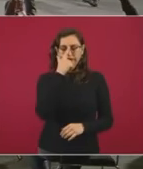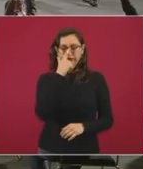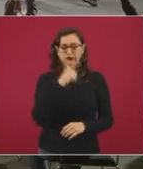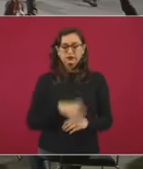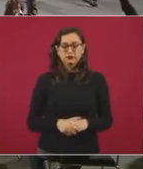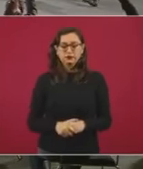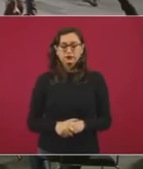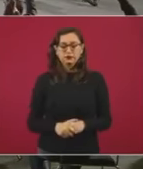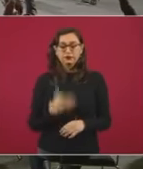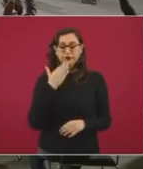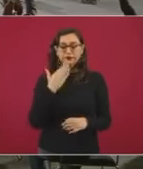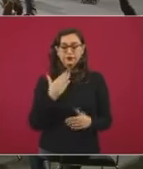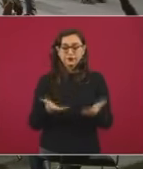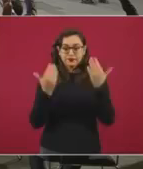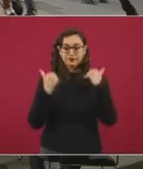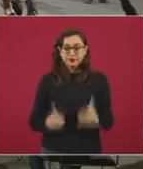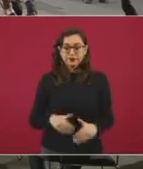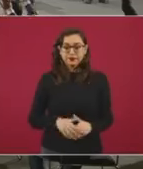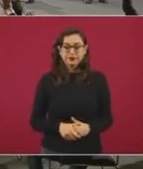Bueno, pues vamos.